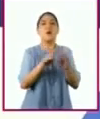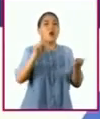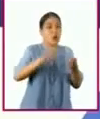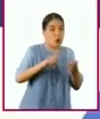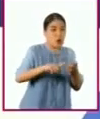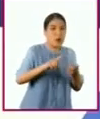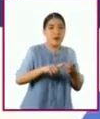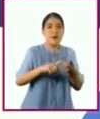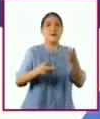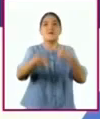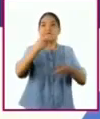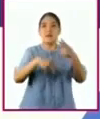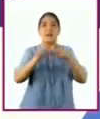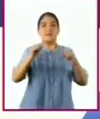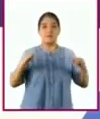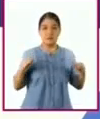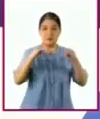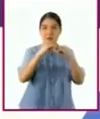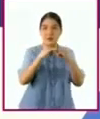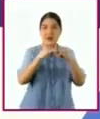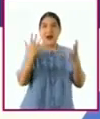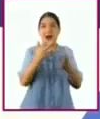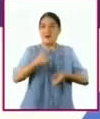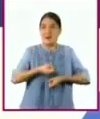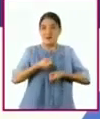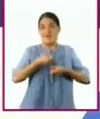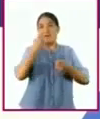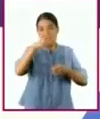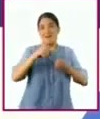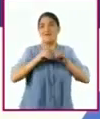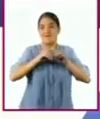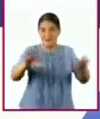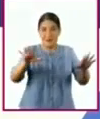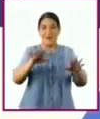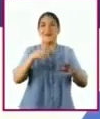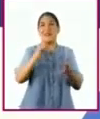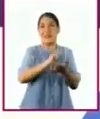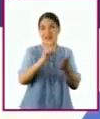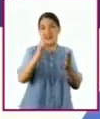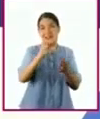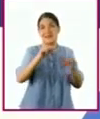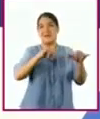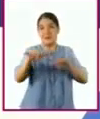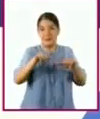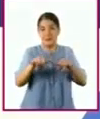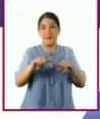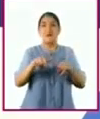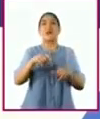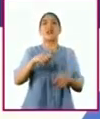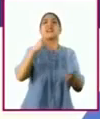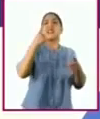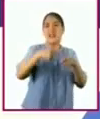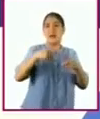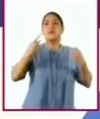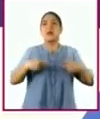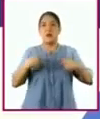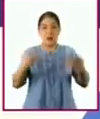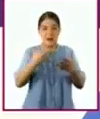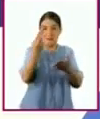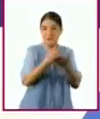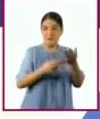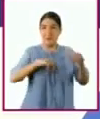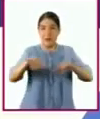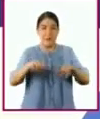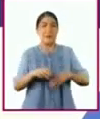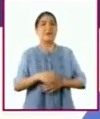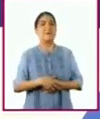el nombre de la institución de donde se obtuvo la información para su elaboración o bien el nombre de quien lo elaboró. ¿Qué